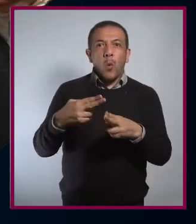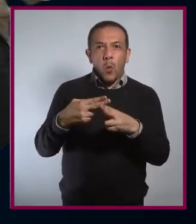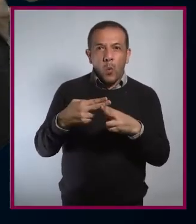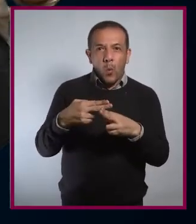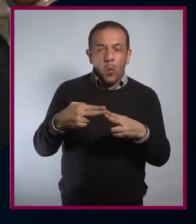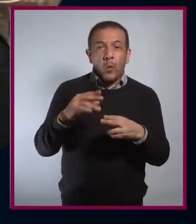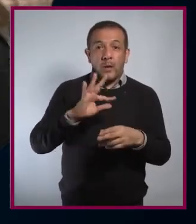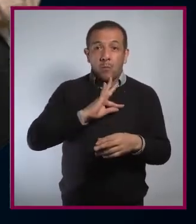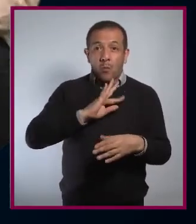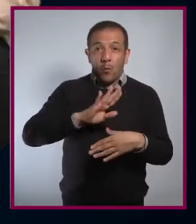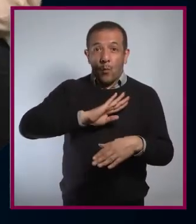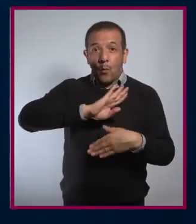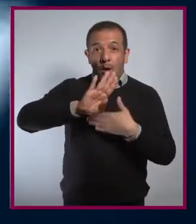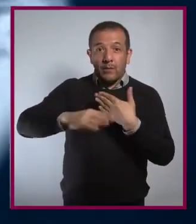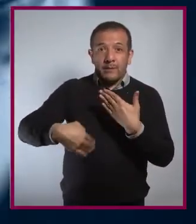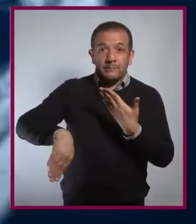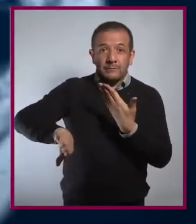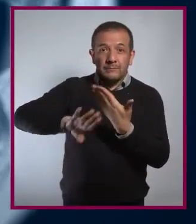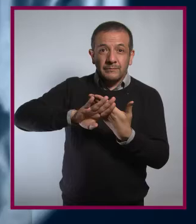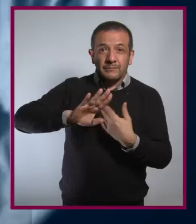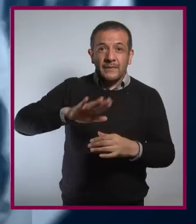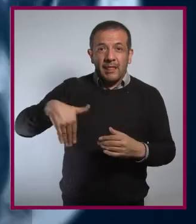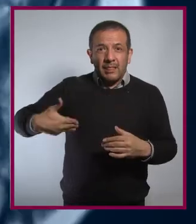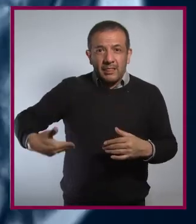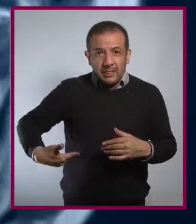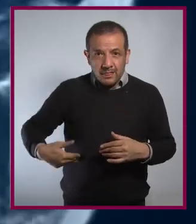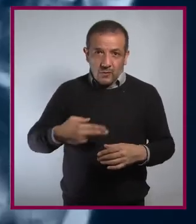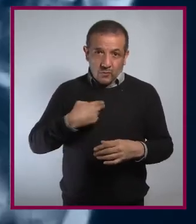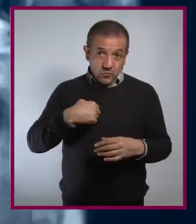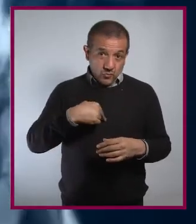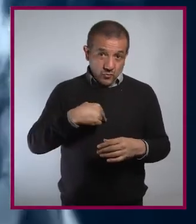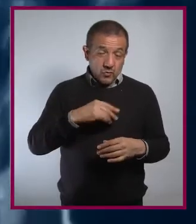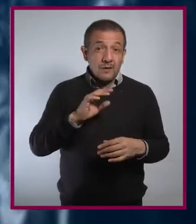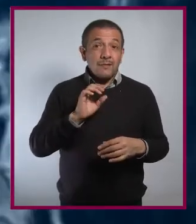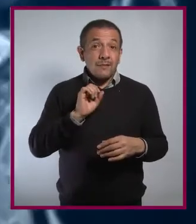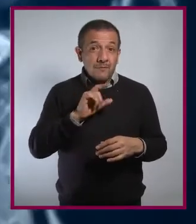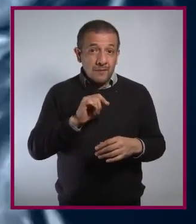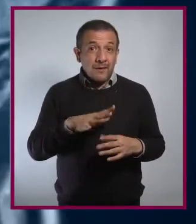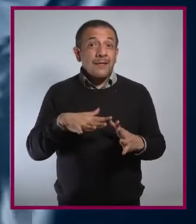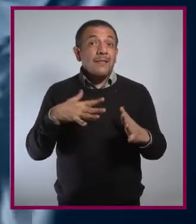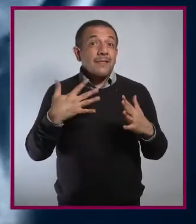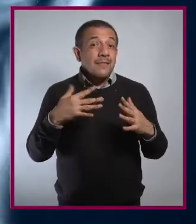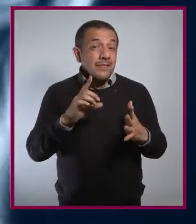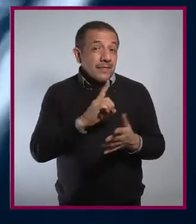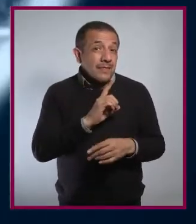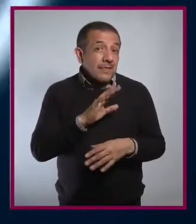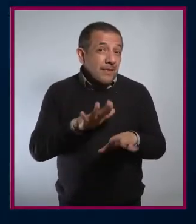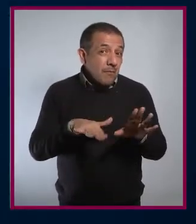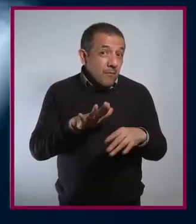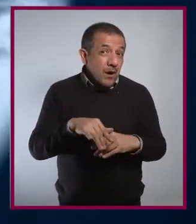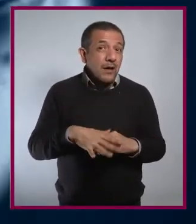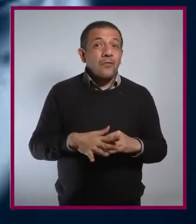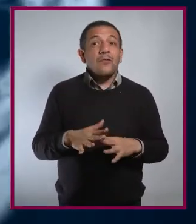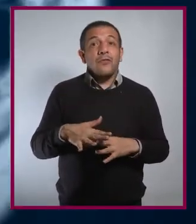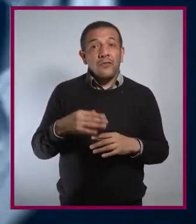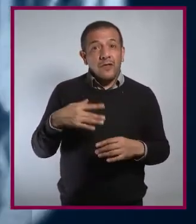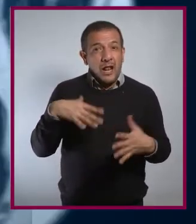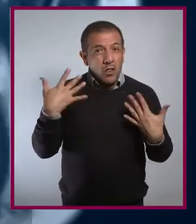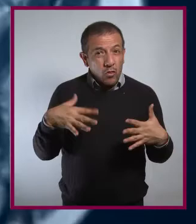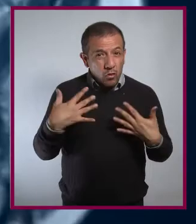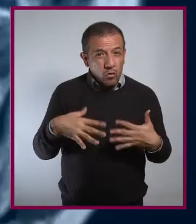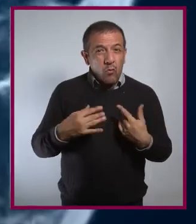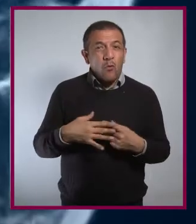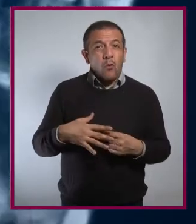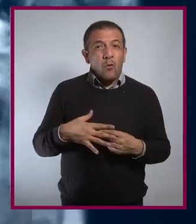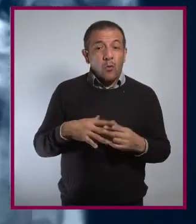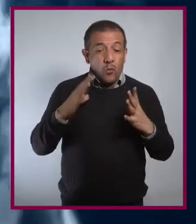otras cosas que nos pueden dañar. Dependiendo de la intensidad y duración, puede tener un impacto drástico